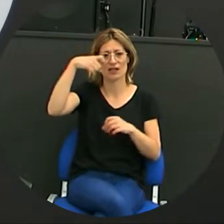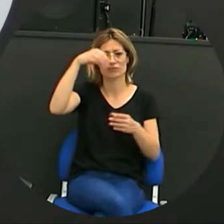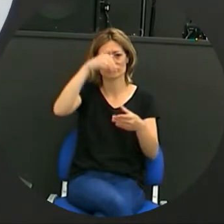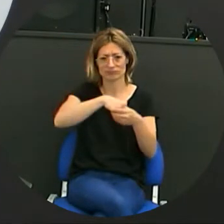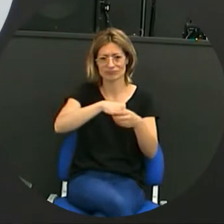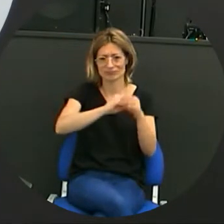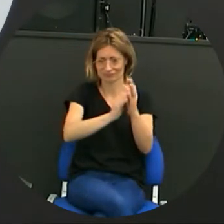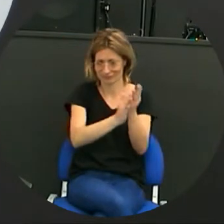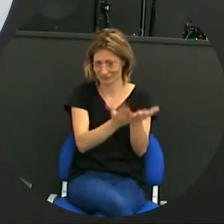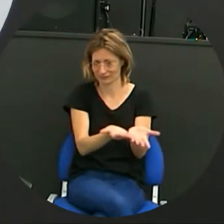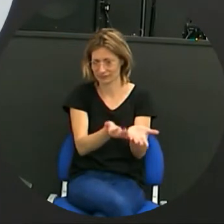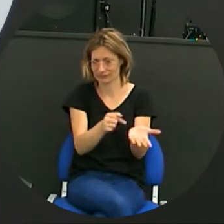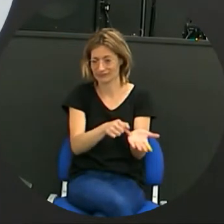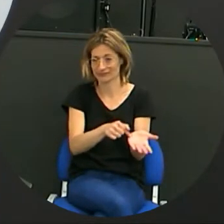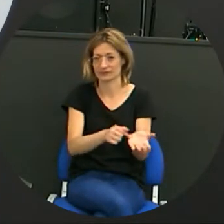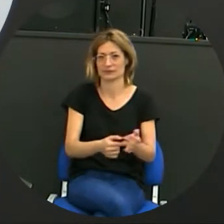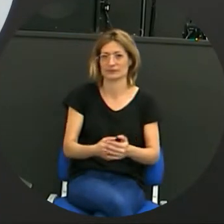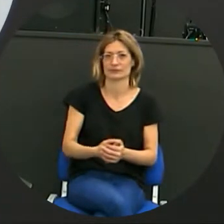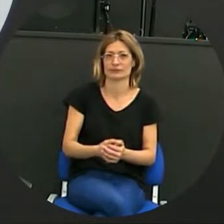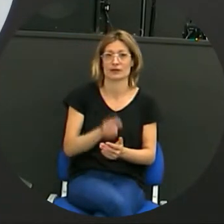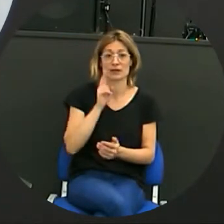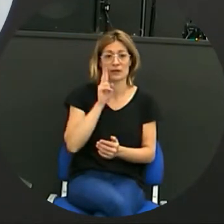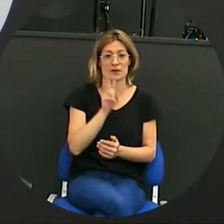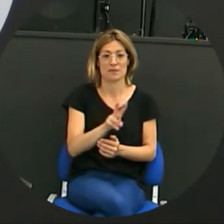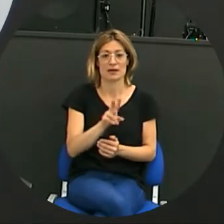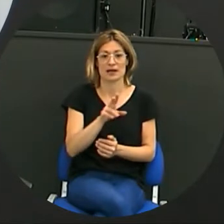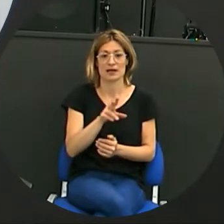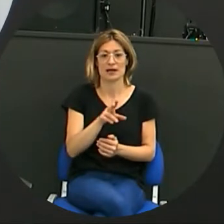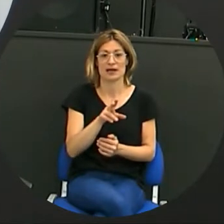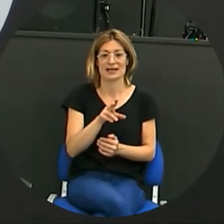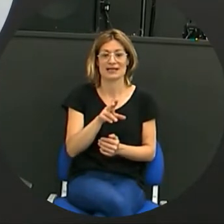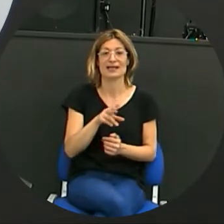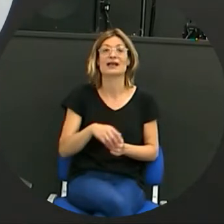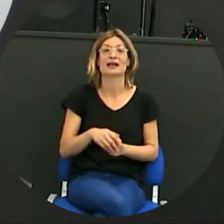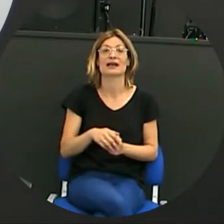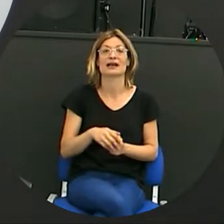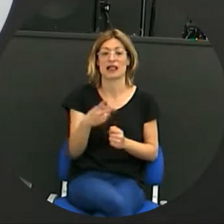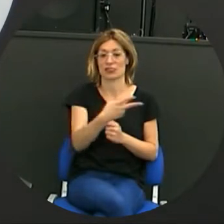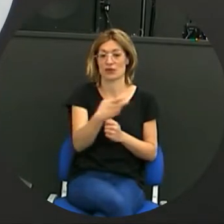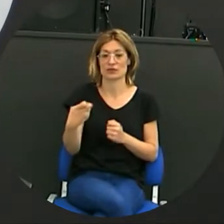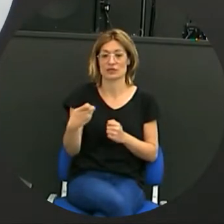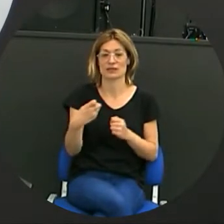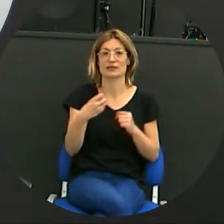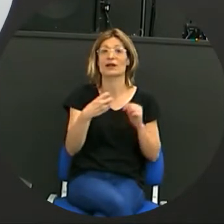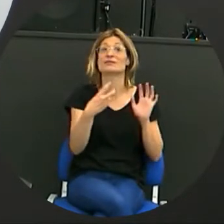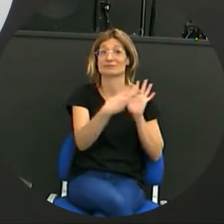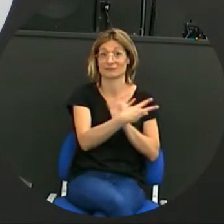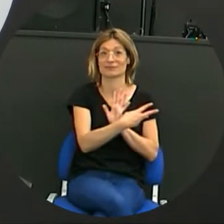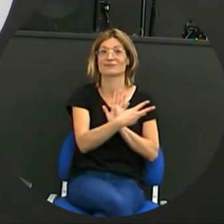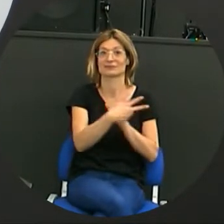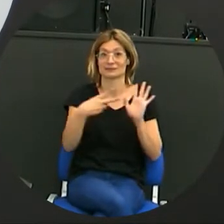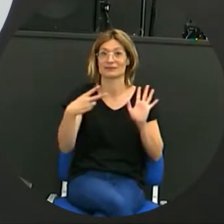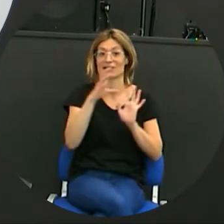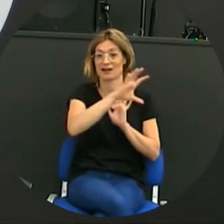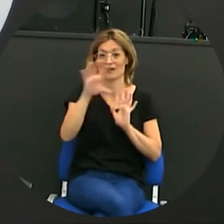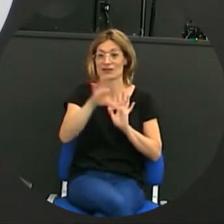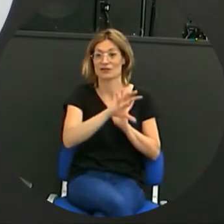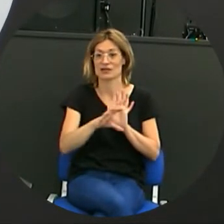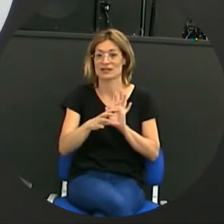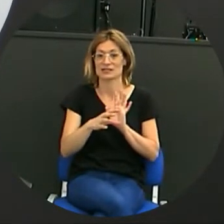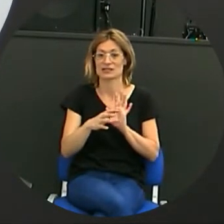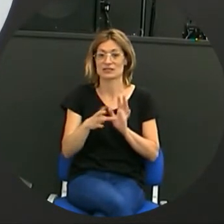veamos cómo podemos conquistar las 237 naciones sin pelear. Os